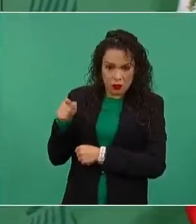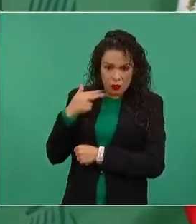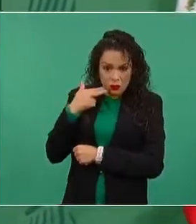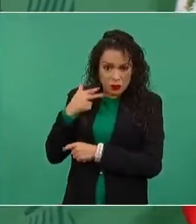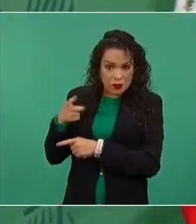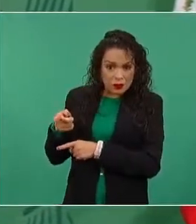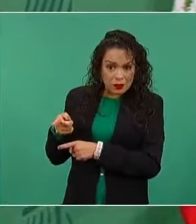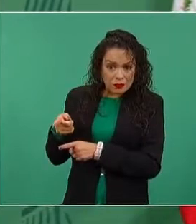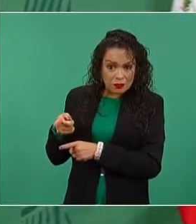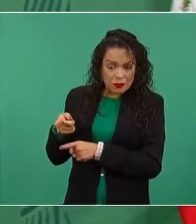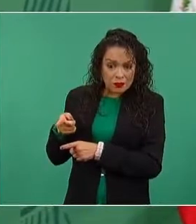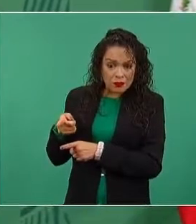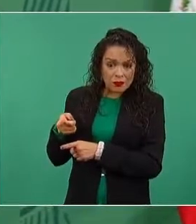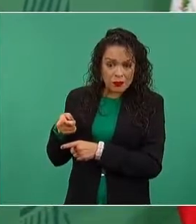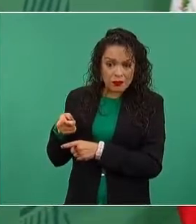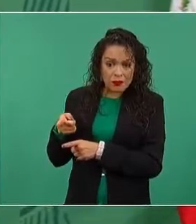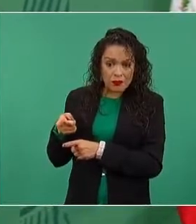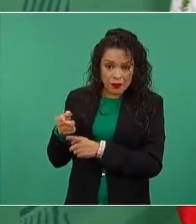esa área,